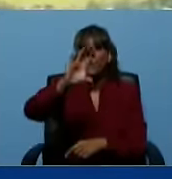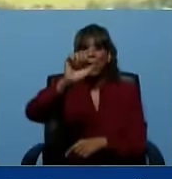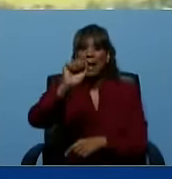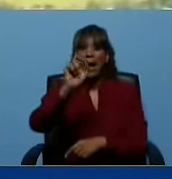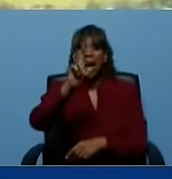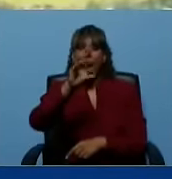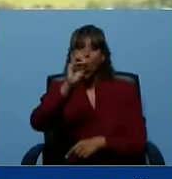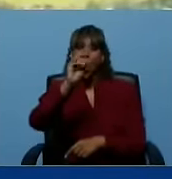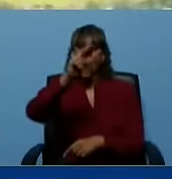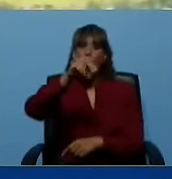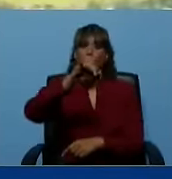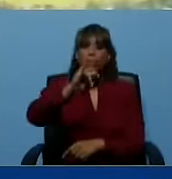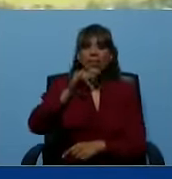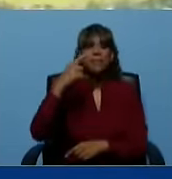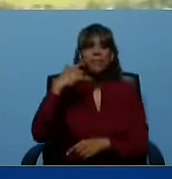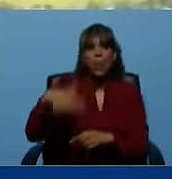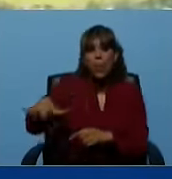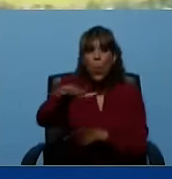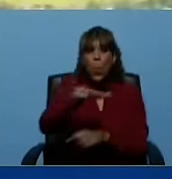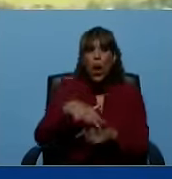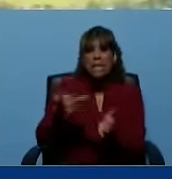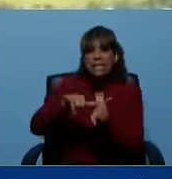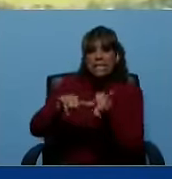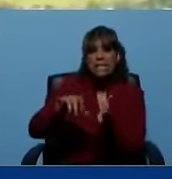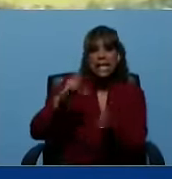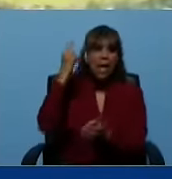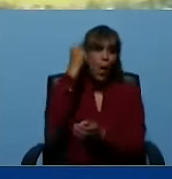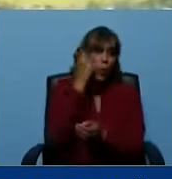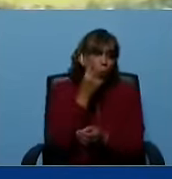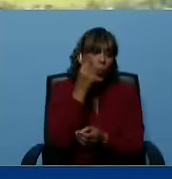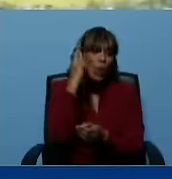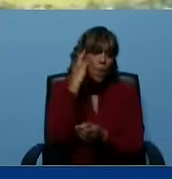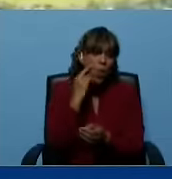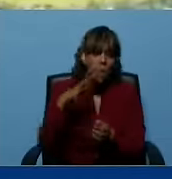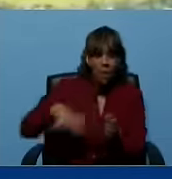Esta jornada bonita de arranca del Plan Vacacional 2024.